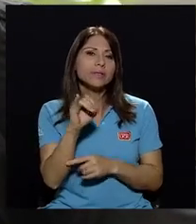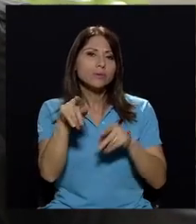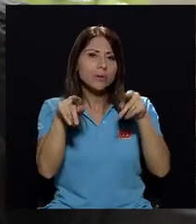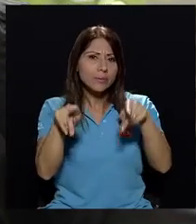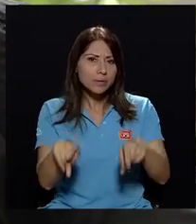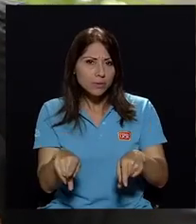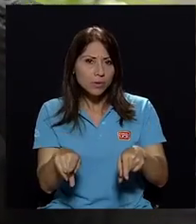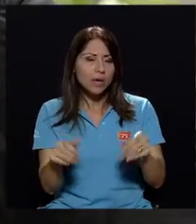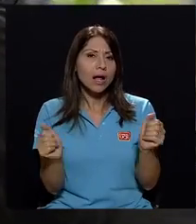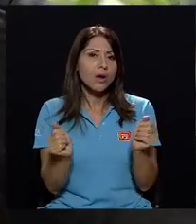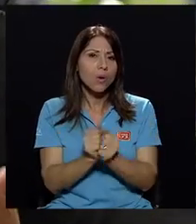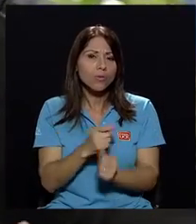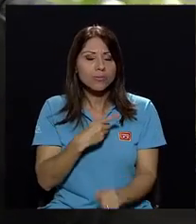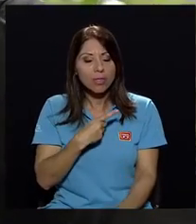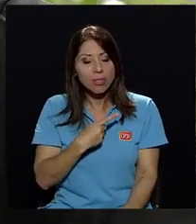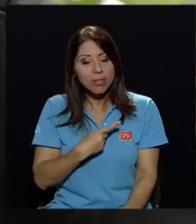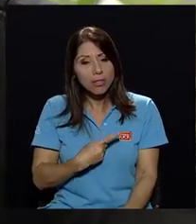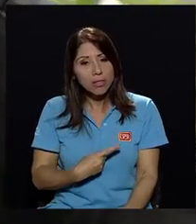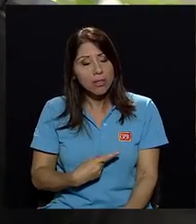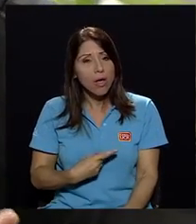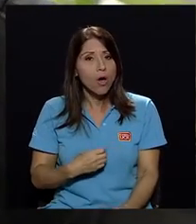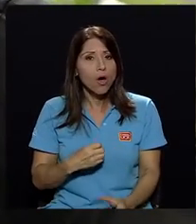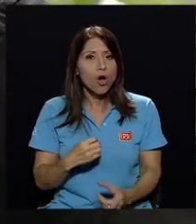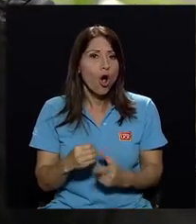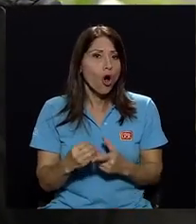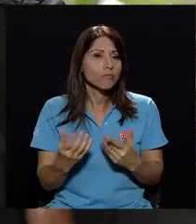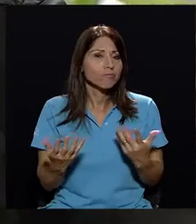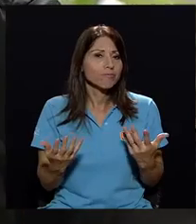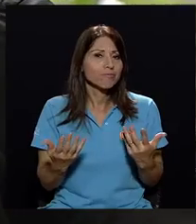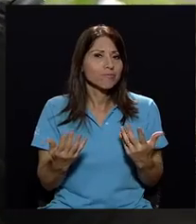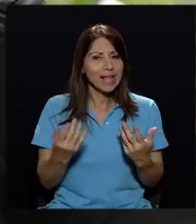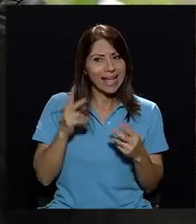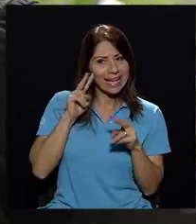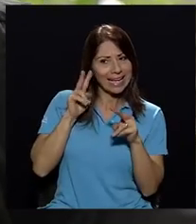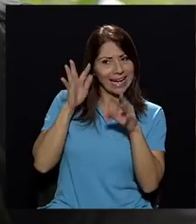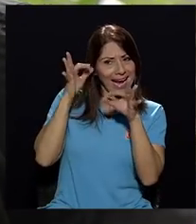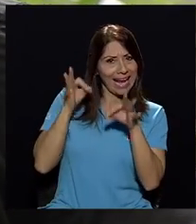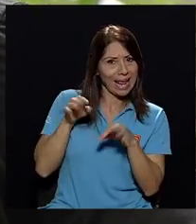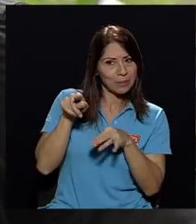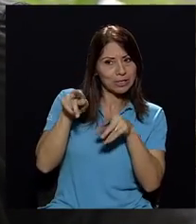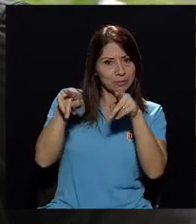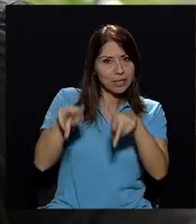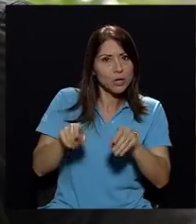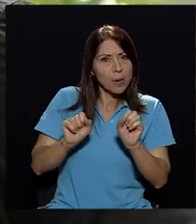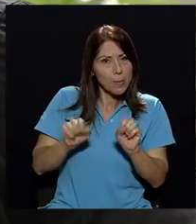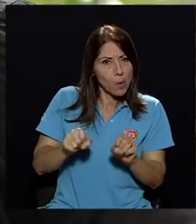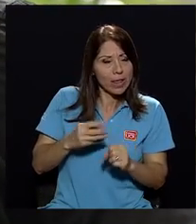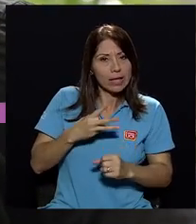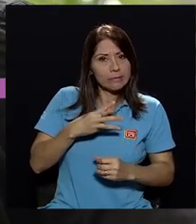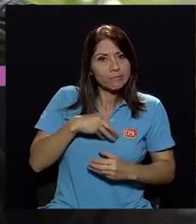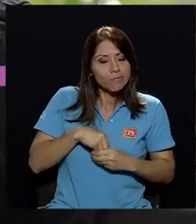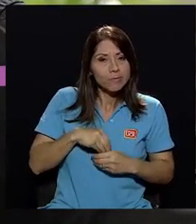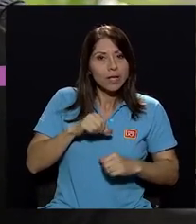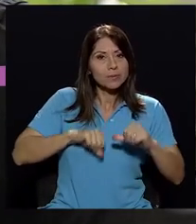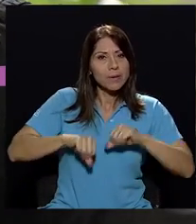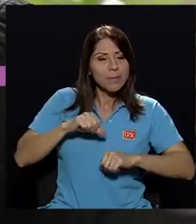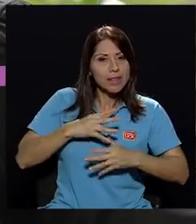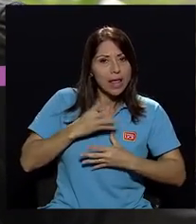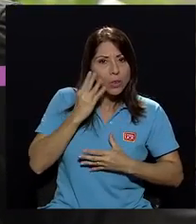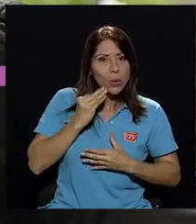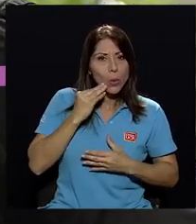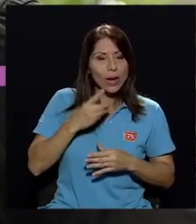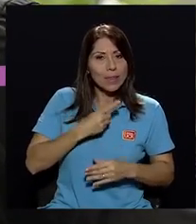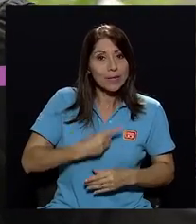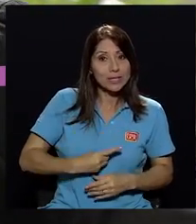una persona con depresión o de quien suponemos puede estar experimentando una depresión se acerca a